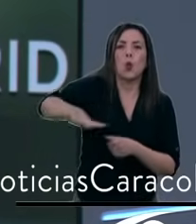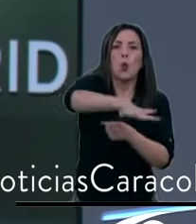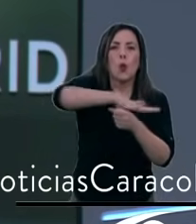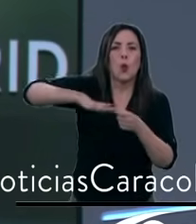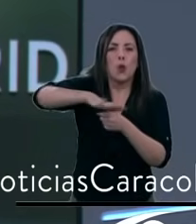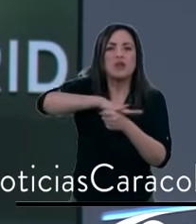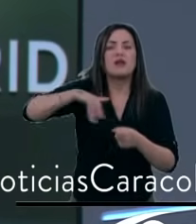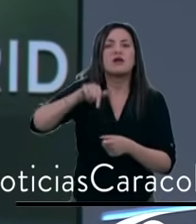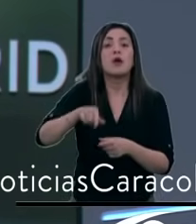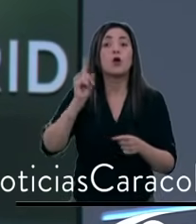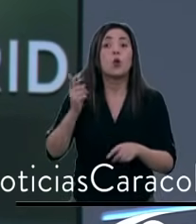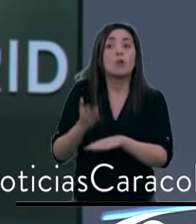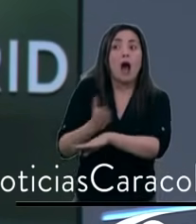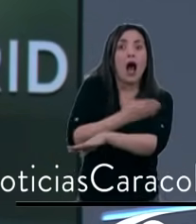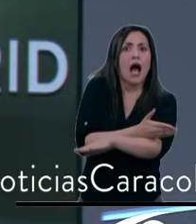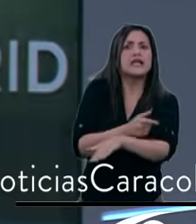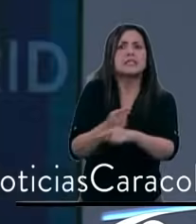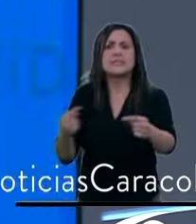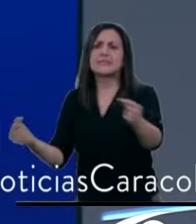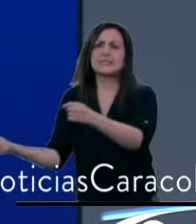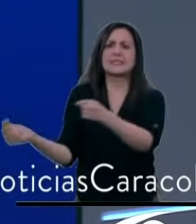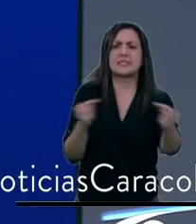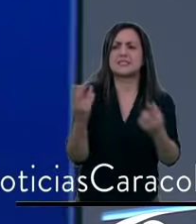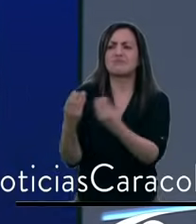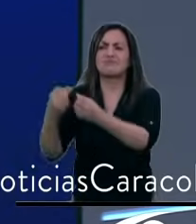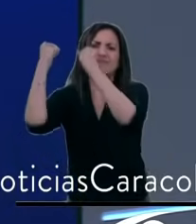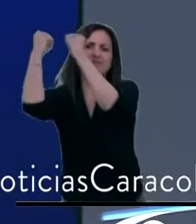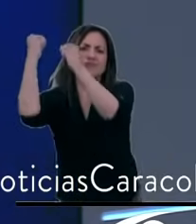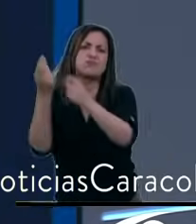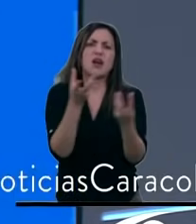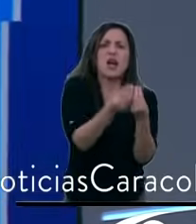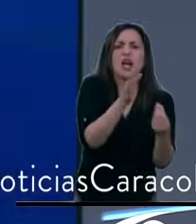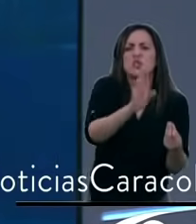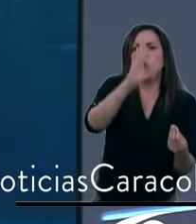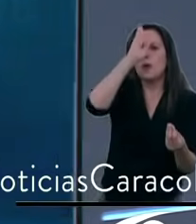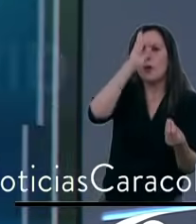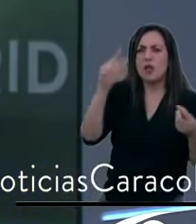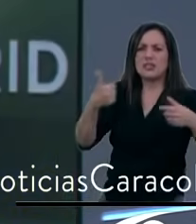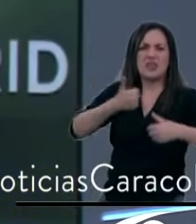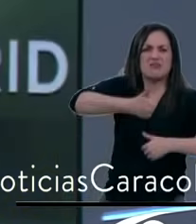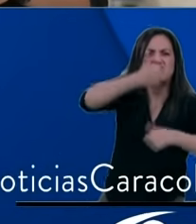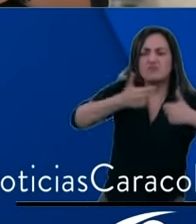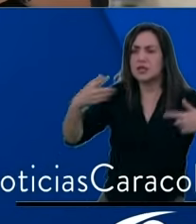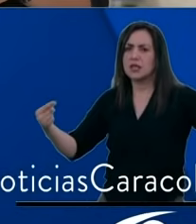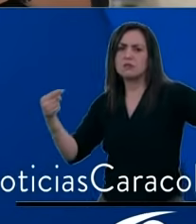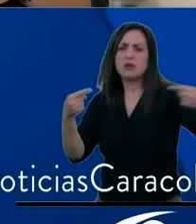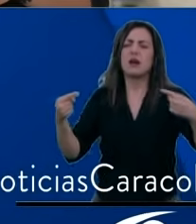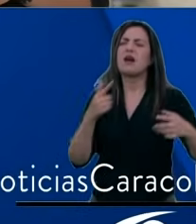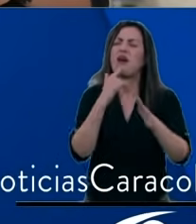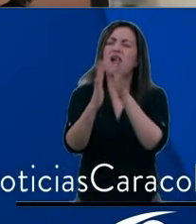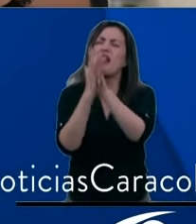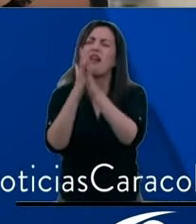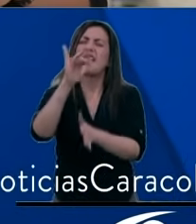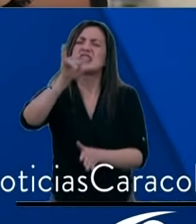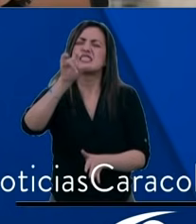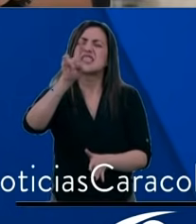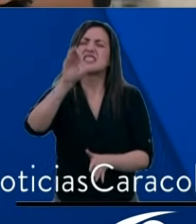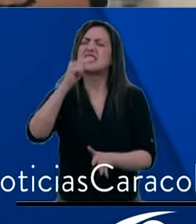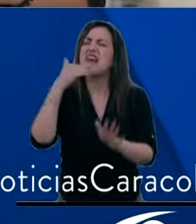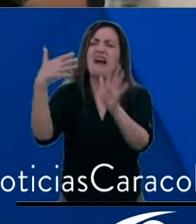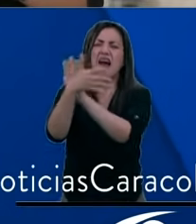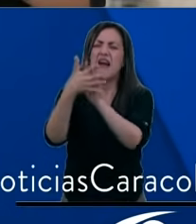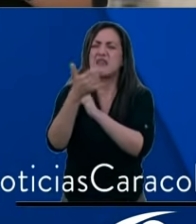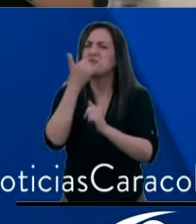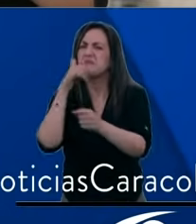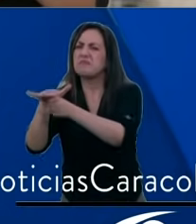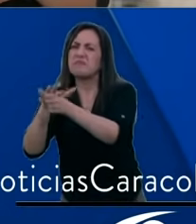se registraron fuertes enfrentamientos entre manifestantes y autoridades. Jessica Cedeño, ¿qué balance entregaron las autoridades? Hola,